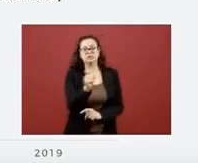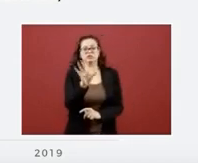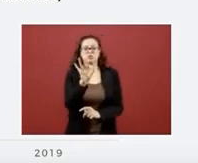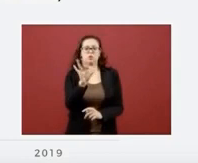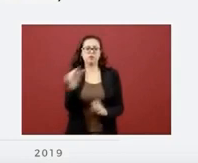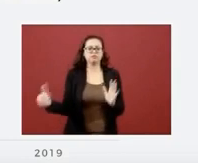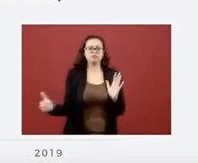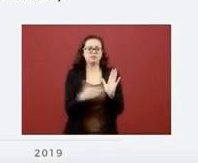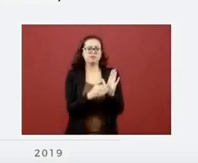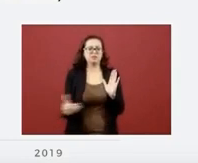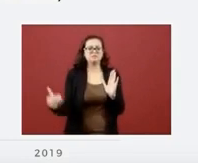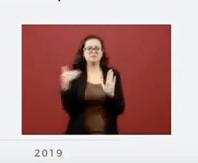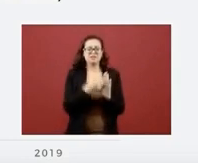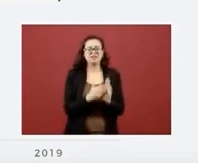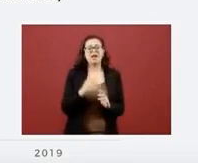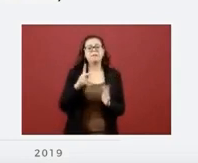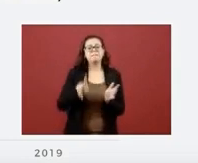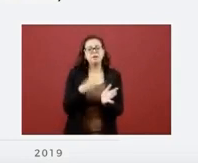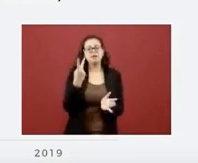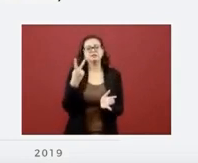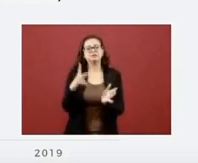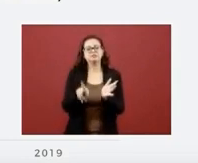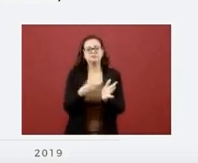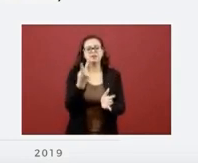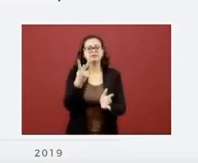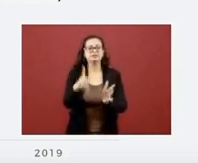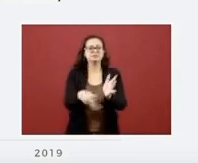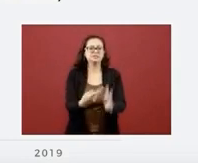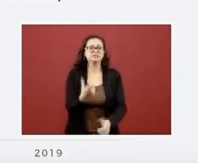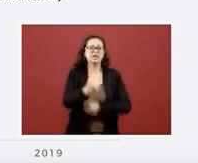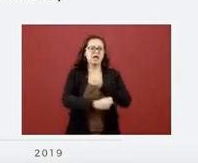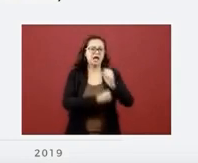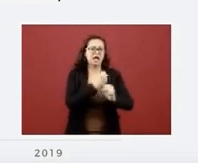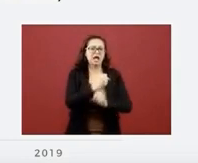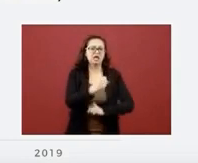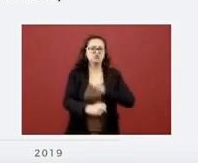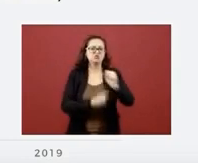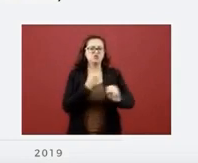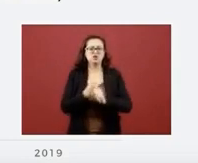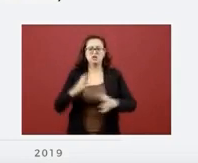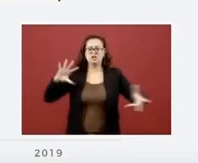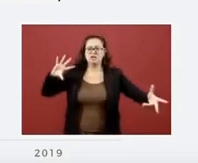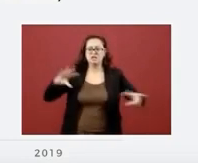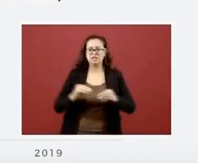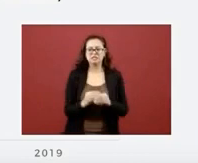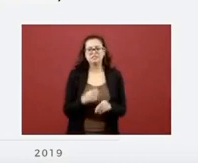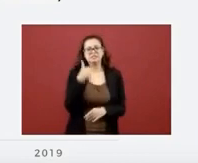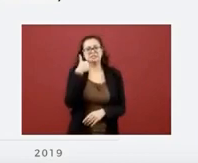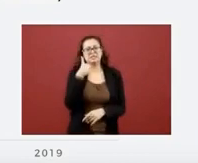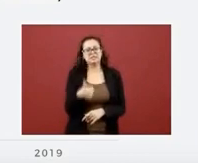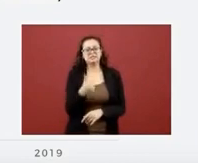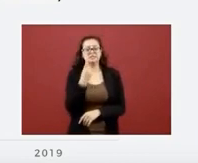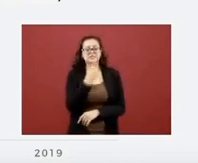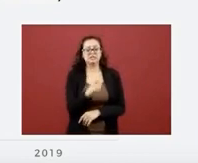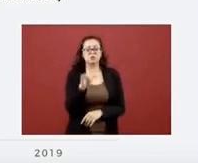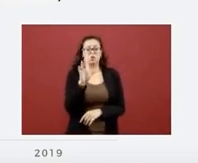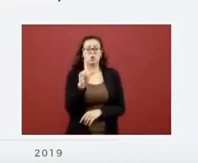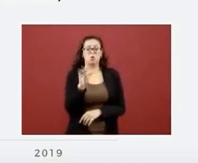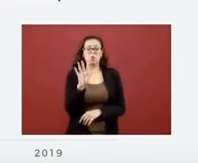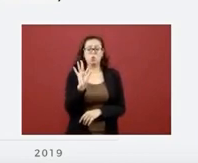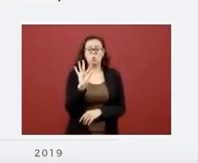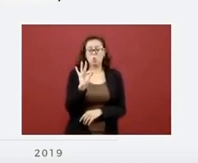mil millones de pesos cada año, durante 6 años. Si multiplican 140 por